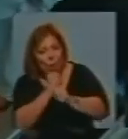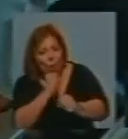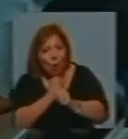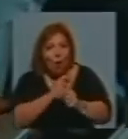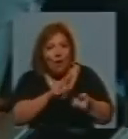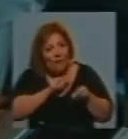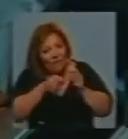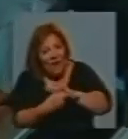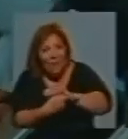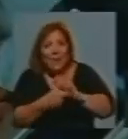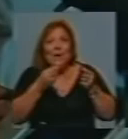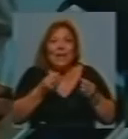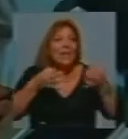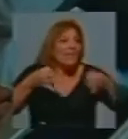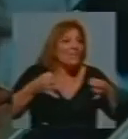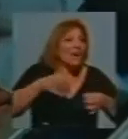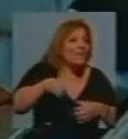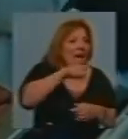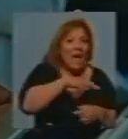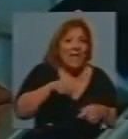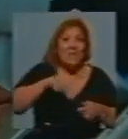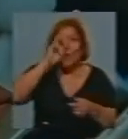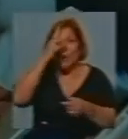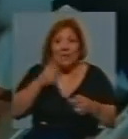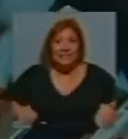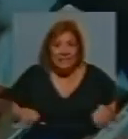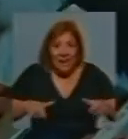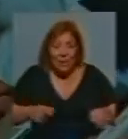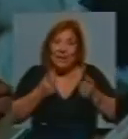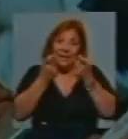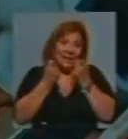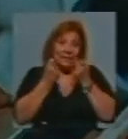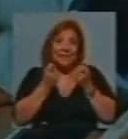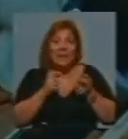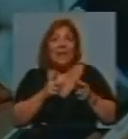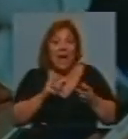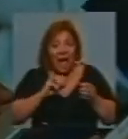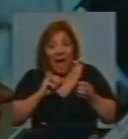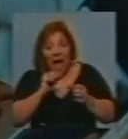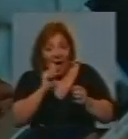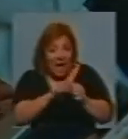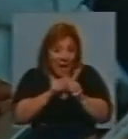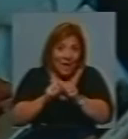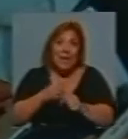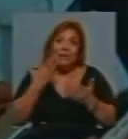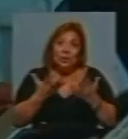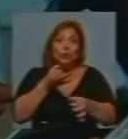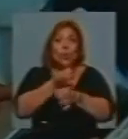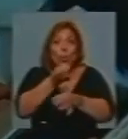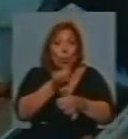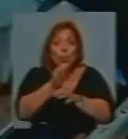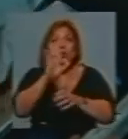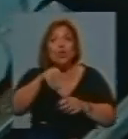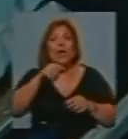ayudas técnicas a las realidades concretas del país, porque la silla de ruedas requiere muchas veces adaptaciones. Entonces lo que se va a hacer es un curso de formación